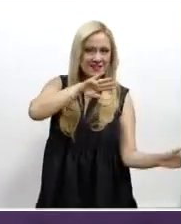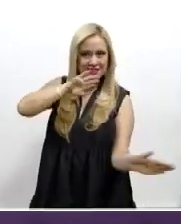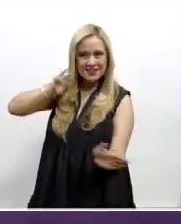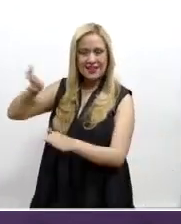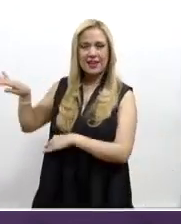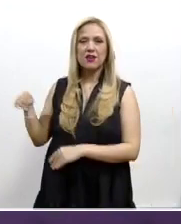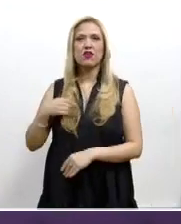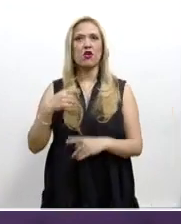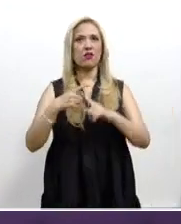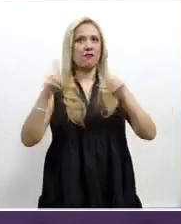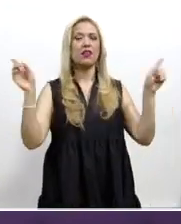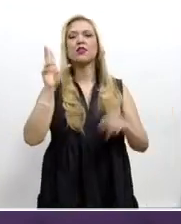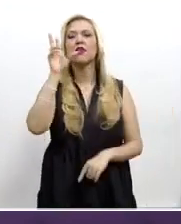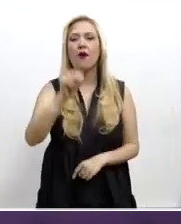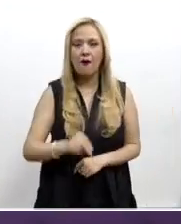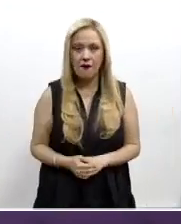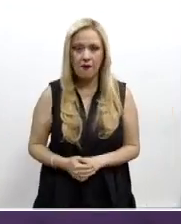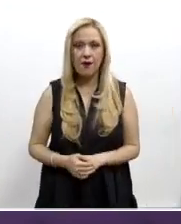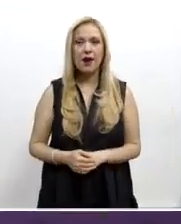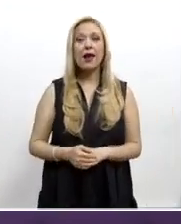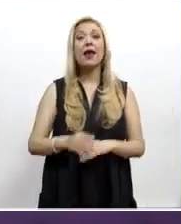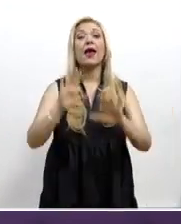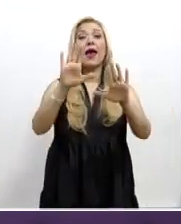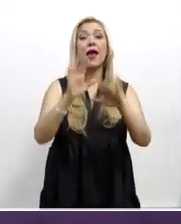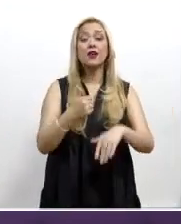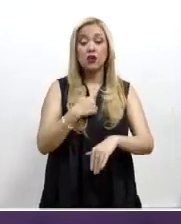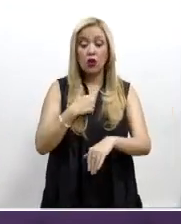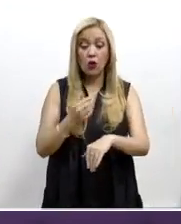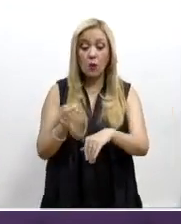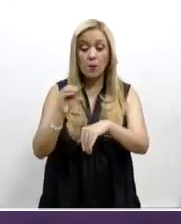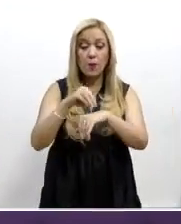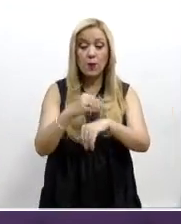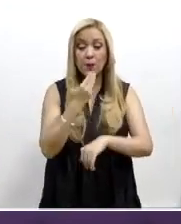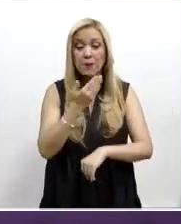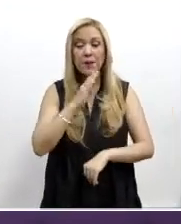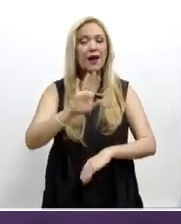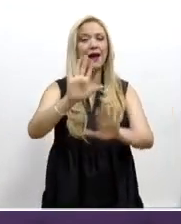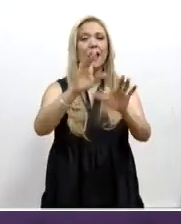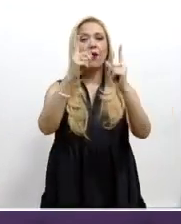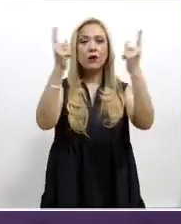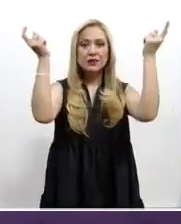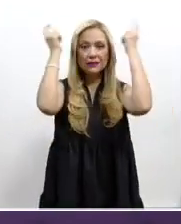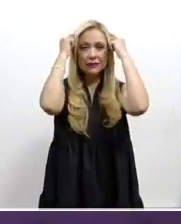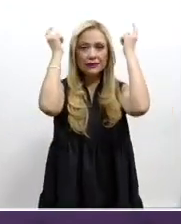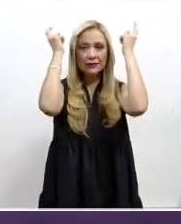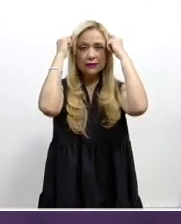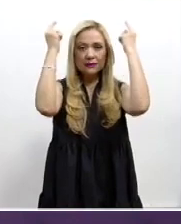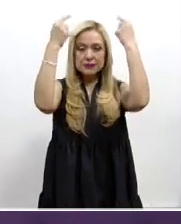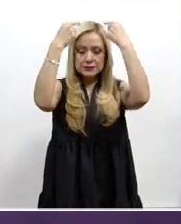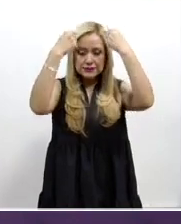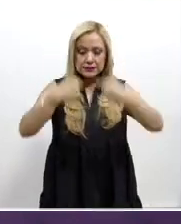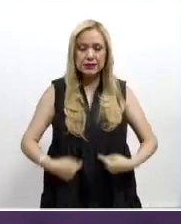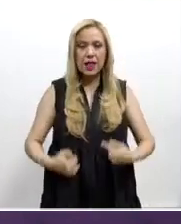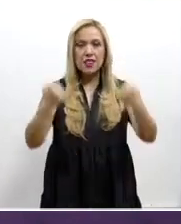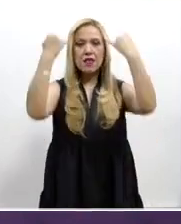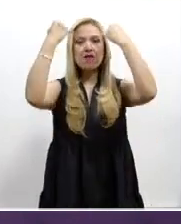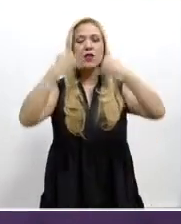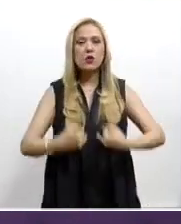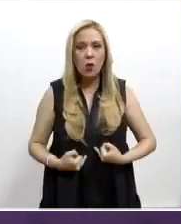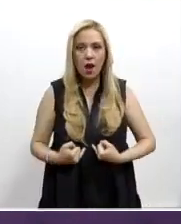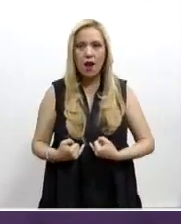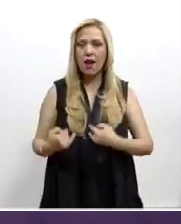forma diferente, sino que esa conducta, ese comportamiento sea consecuencia de una transformación individual que tiene que ser paralela